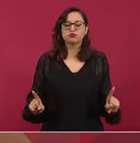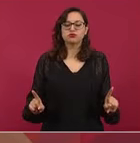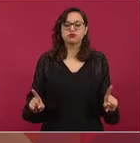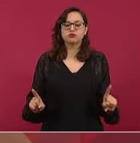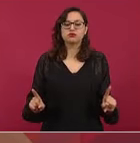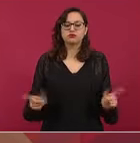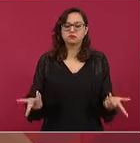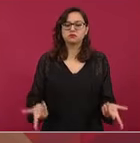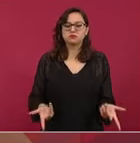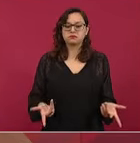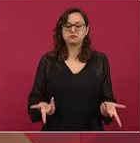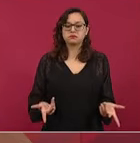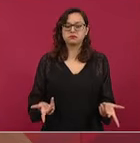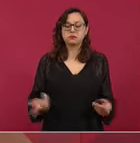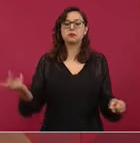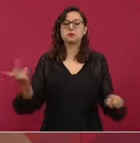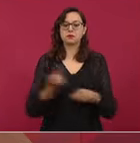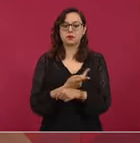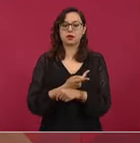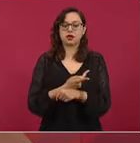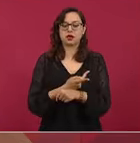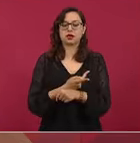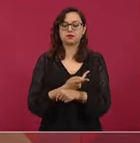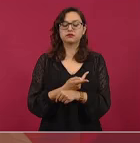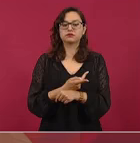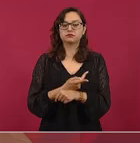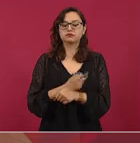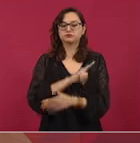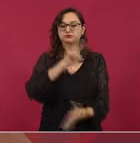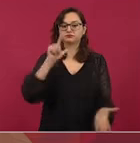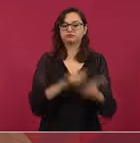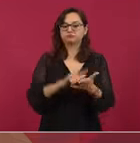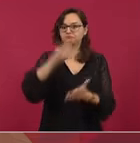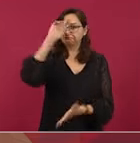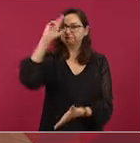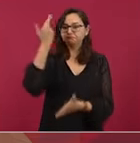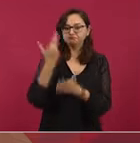hay una disminución en la incidencia delictiva en el país.